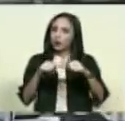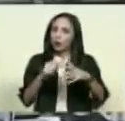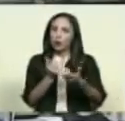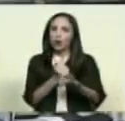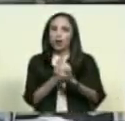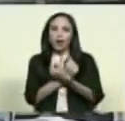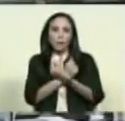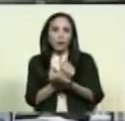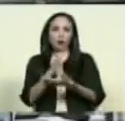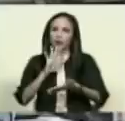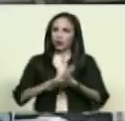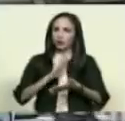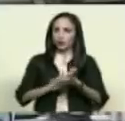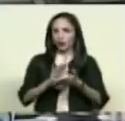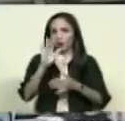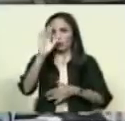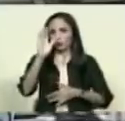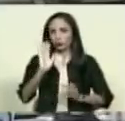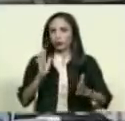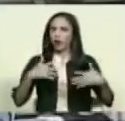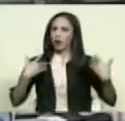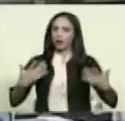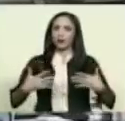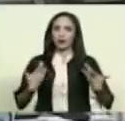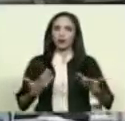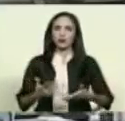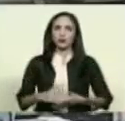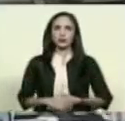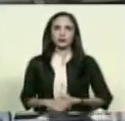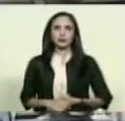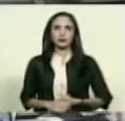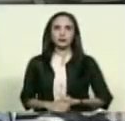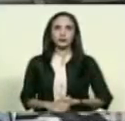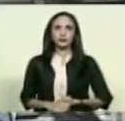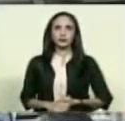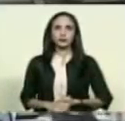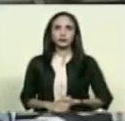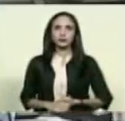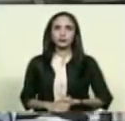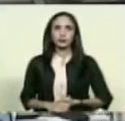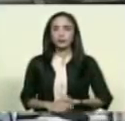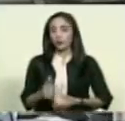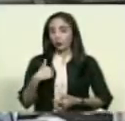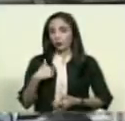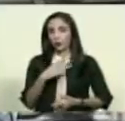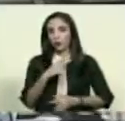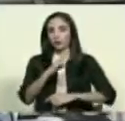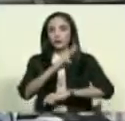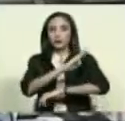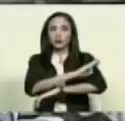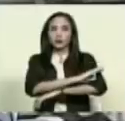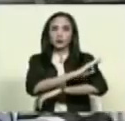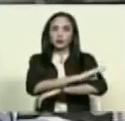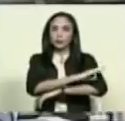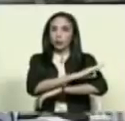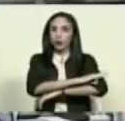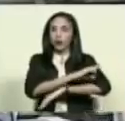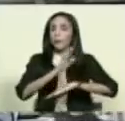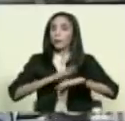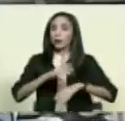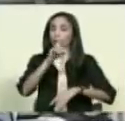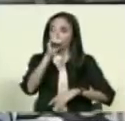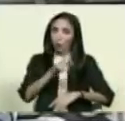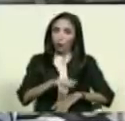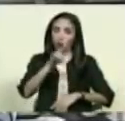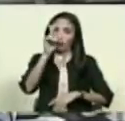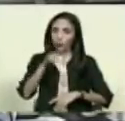futuro, vendrá la felicidad del futuro. Y todo esto lo digo porque tengo moral, porque todos los días trabajo